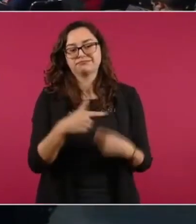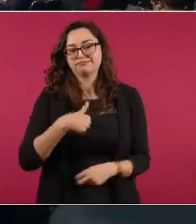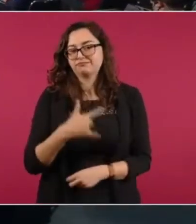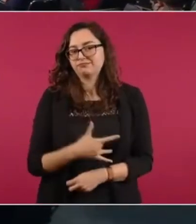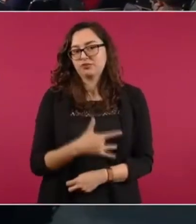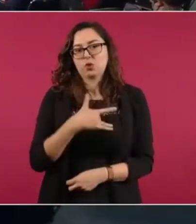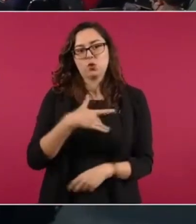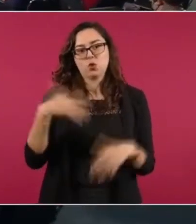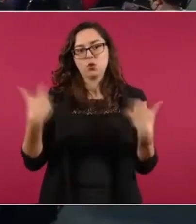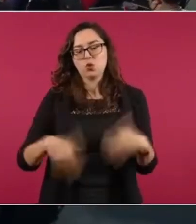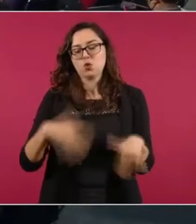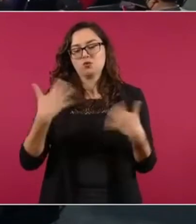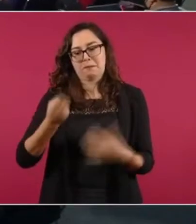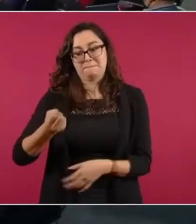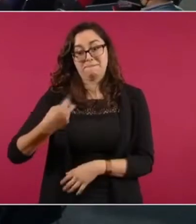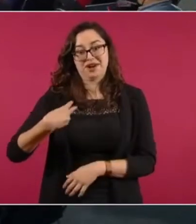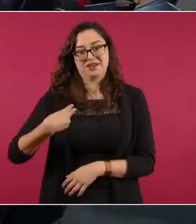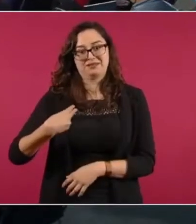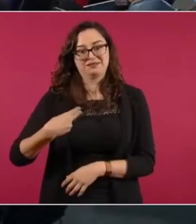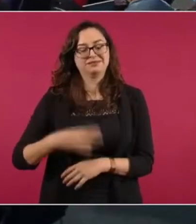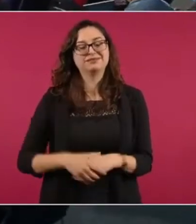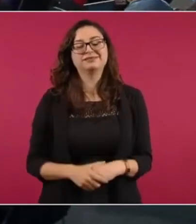porque es una joven